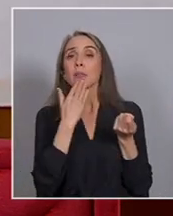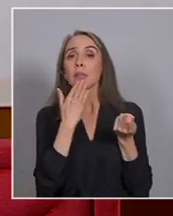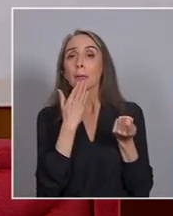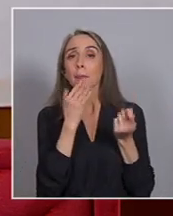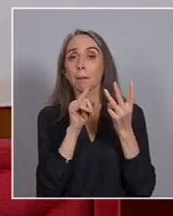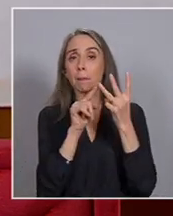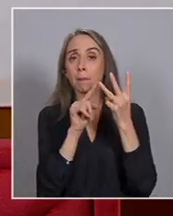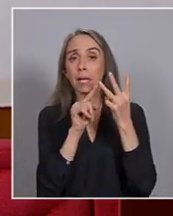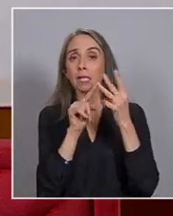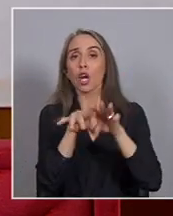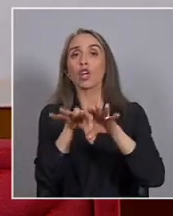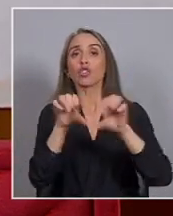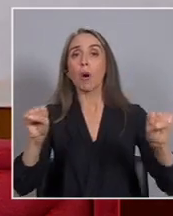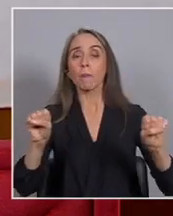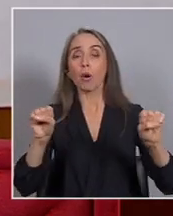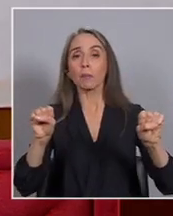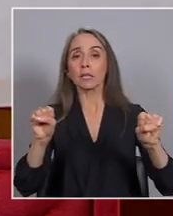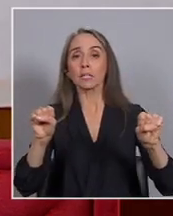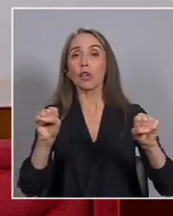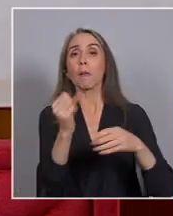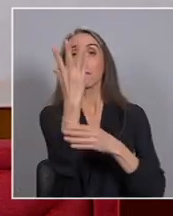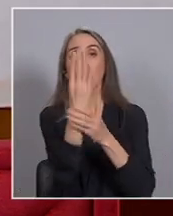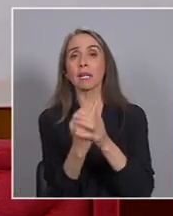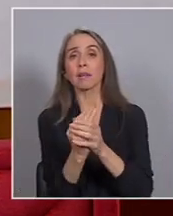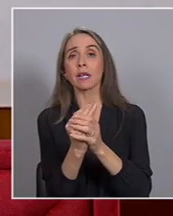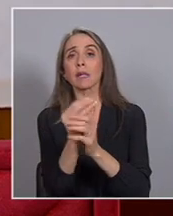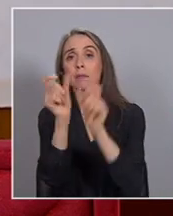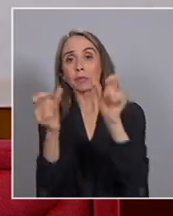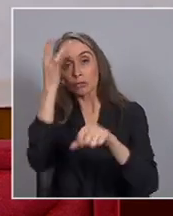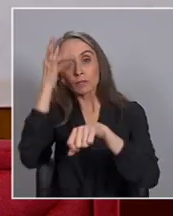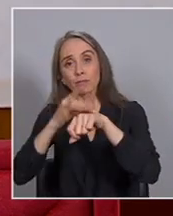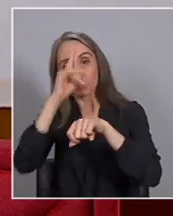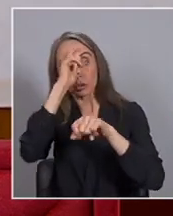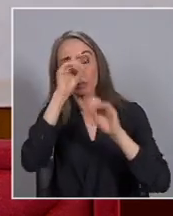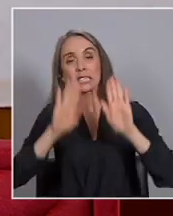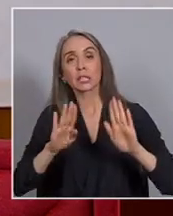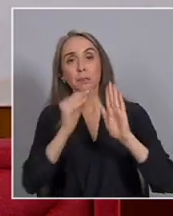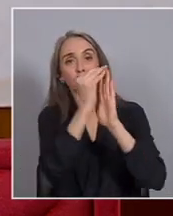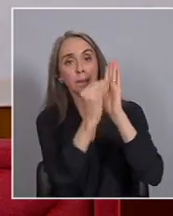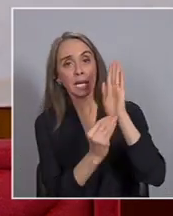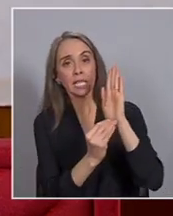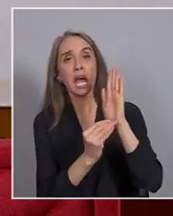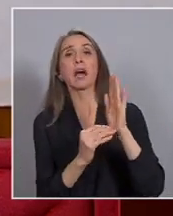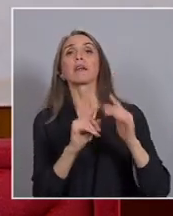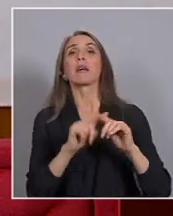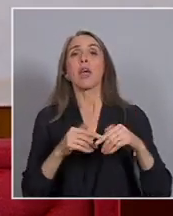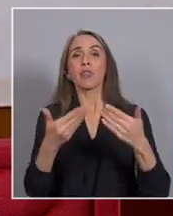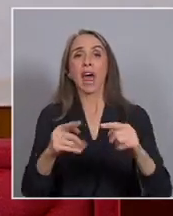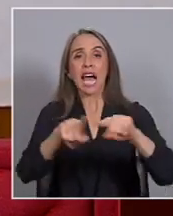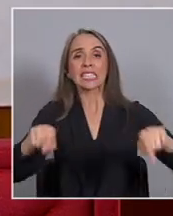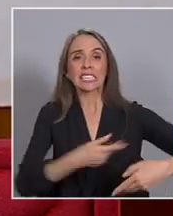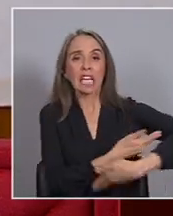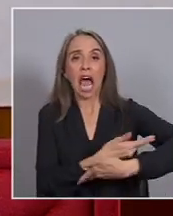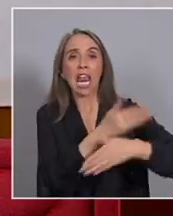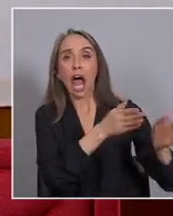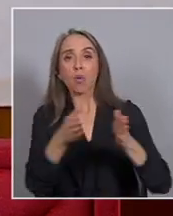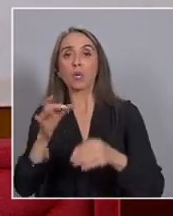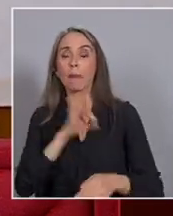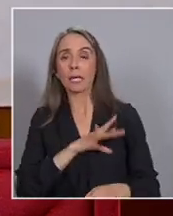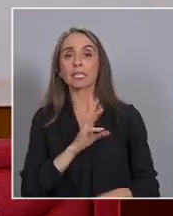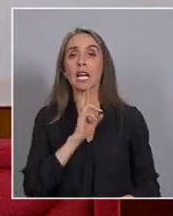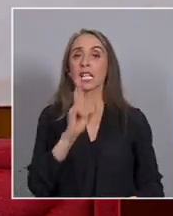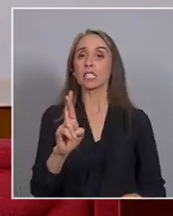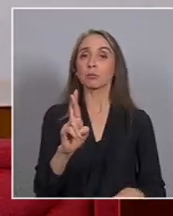sobre nuestro compromiso para terminar con las listas de espera, para avanzar en Sala Cuna para Chile, para financiar una